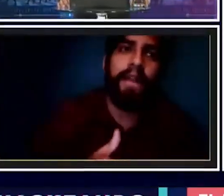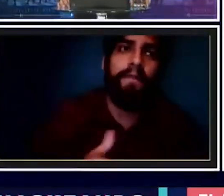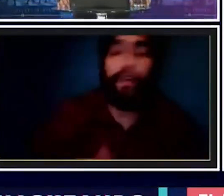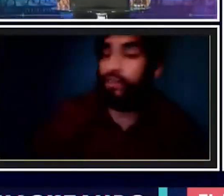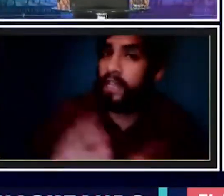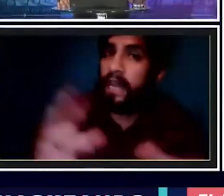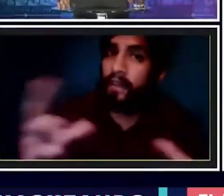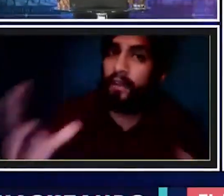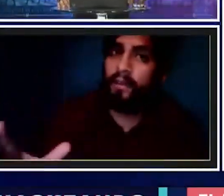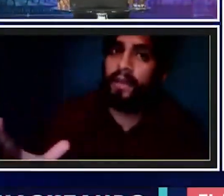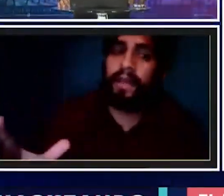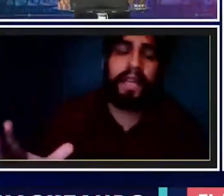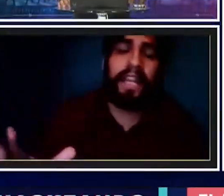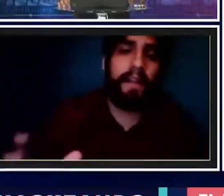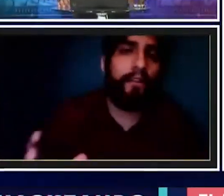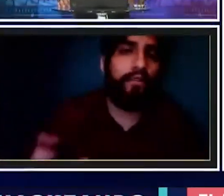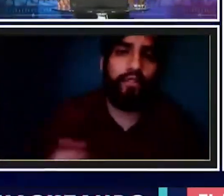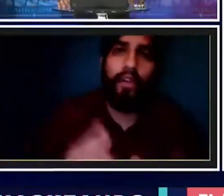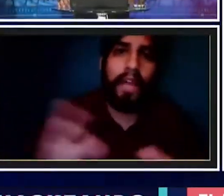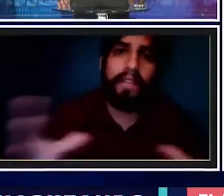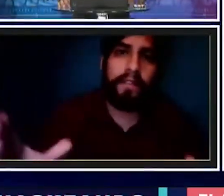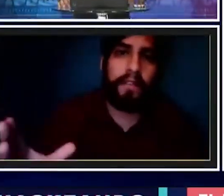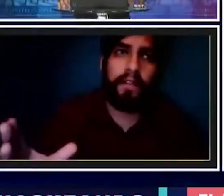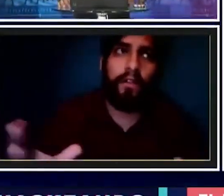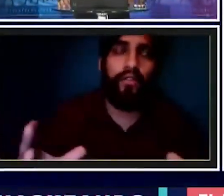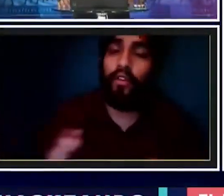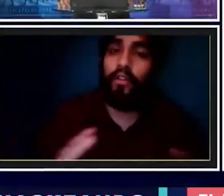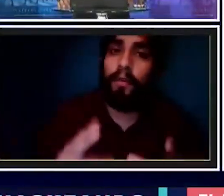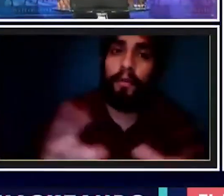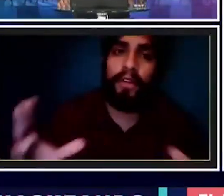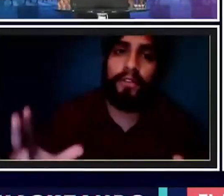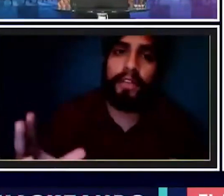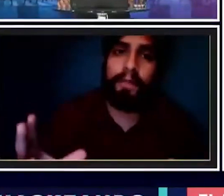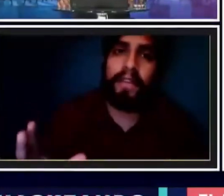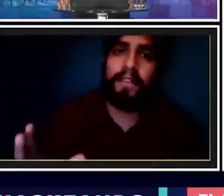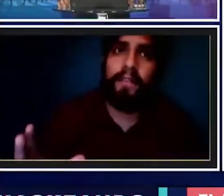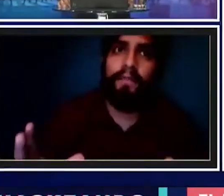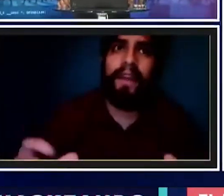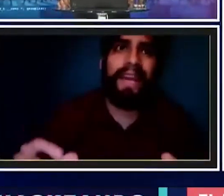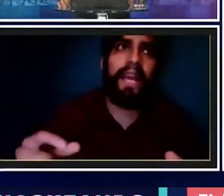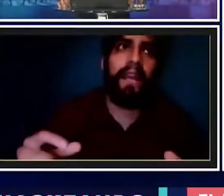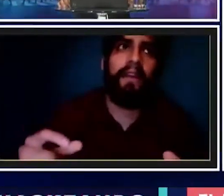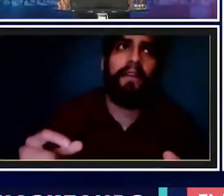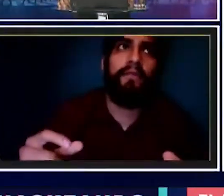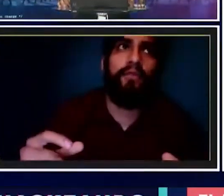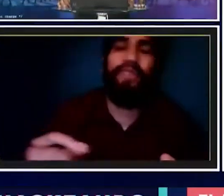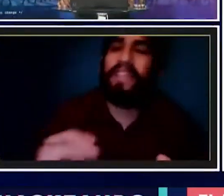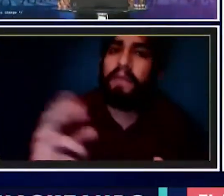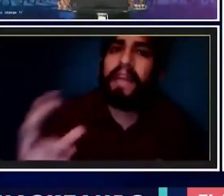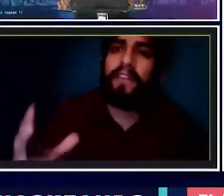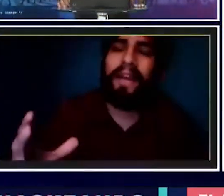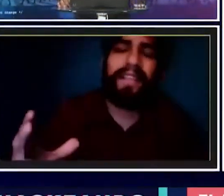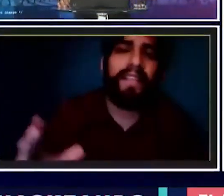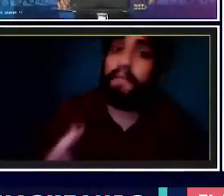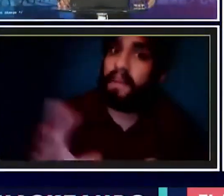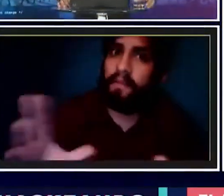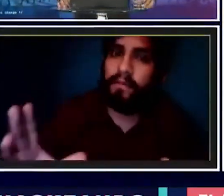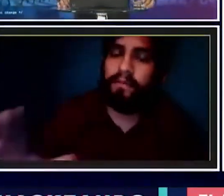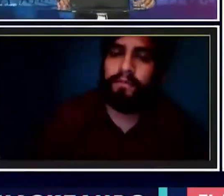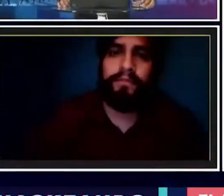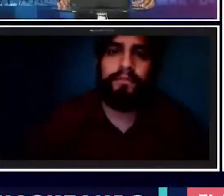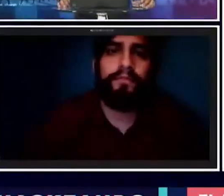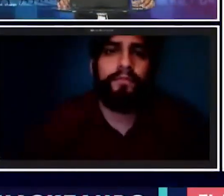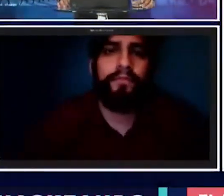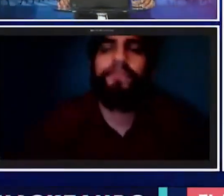encuentra conciliador y que quiere hablar con todas las o con todos los grupos políticos del país, en un año y medio vaya a ser el mismo.